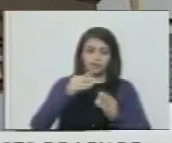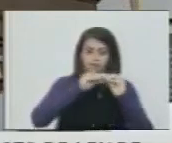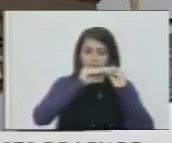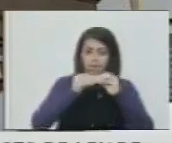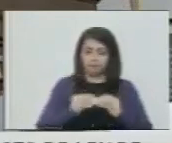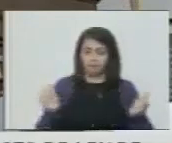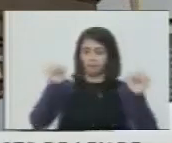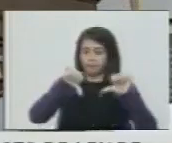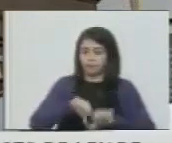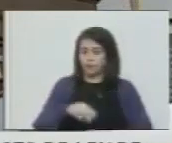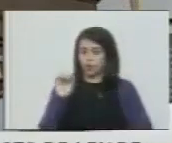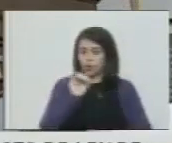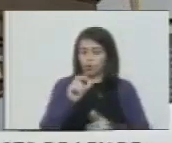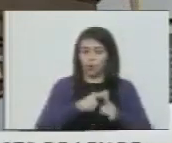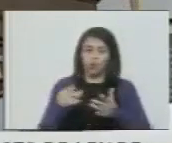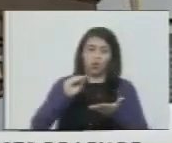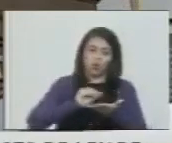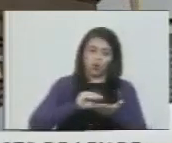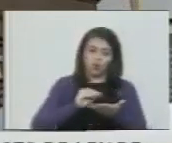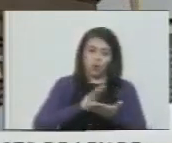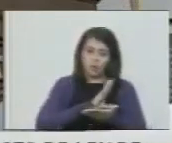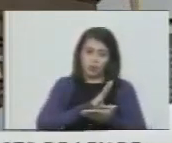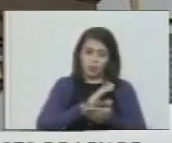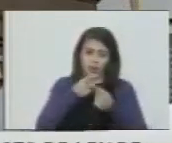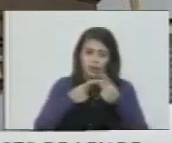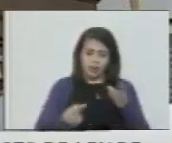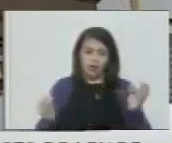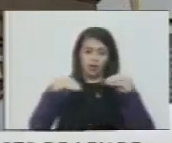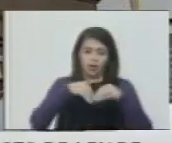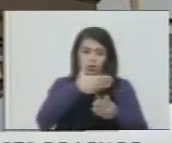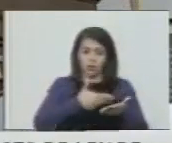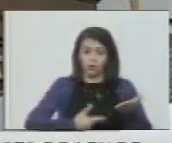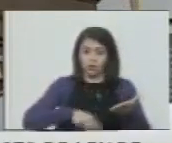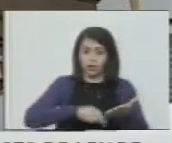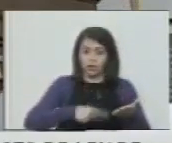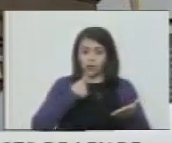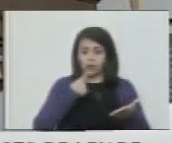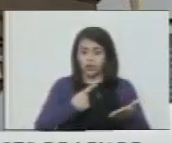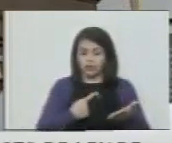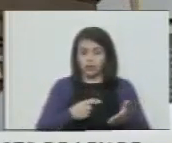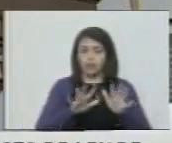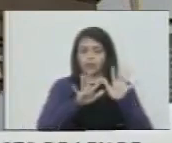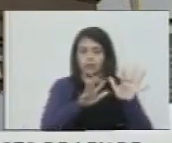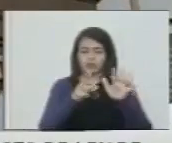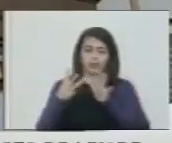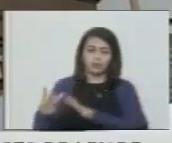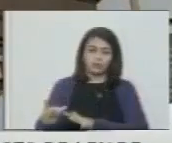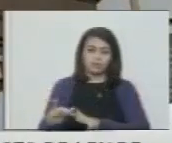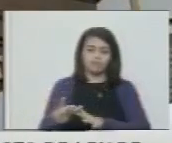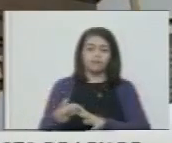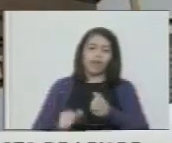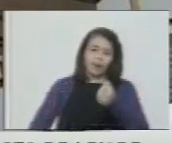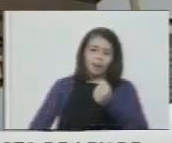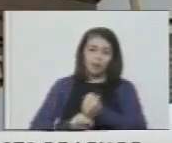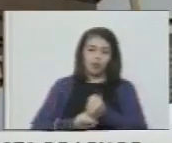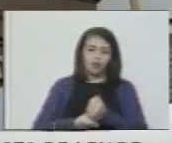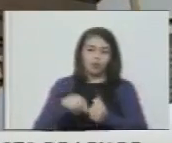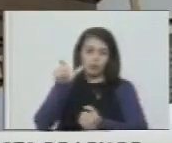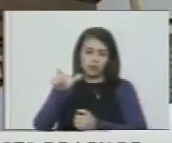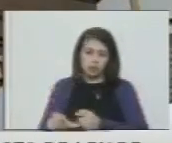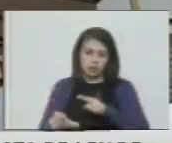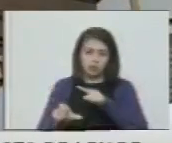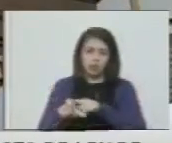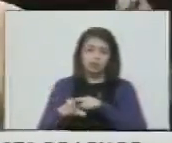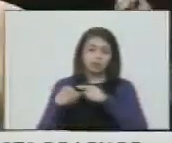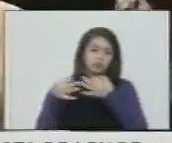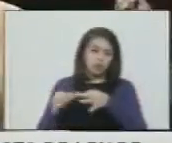reparación del daño o reposición del bien, conforme al contrato. 18. Intermediario. Persona